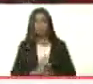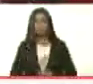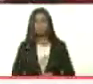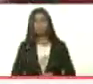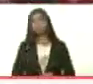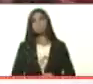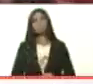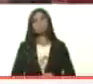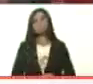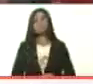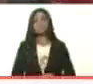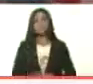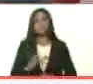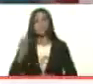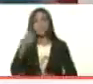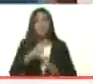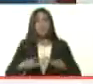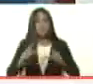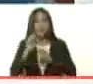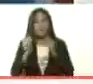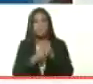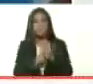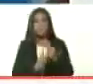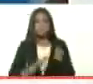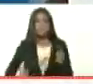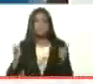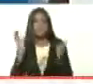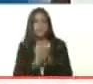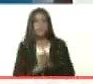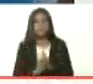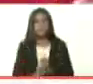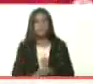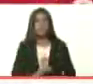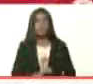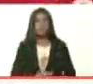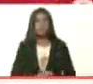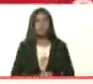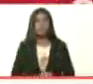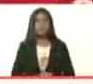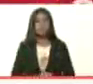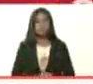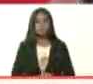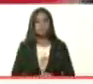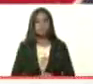En el primer nivel, vicepresidenta, querida compañera.